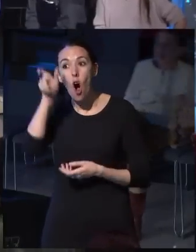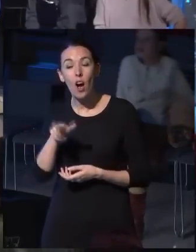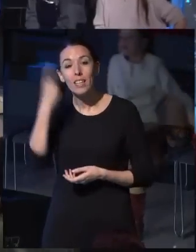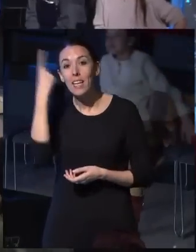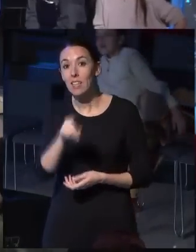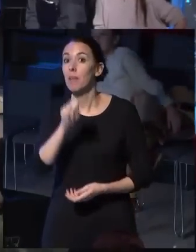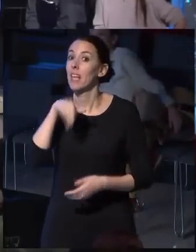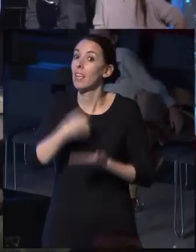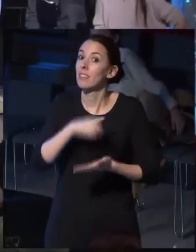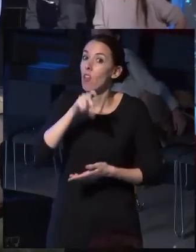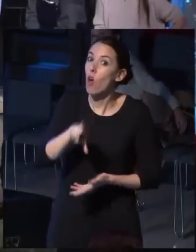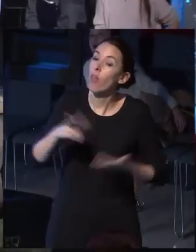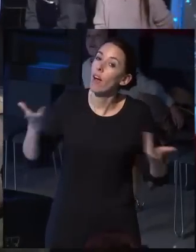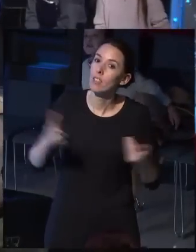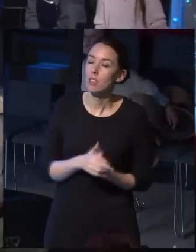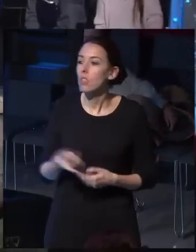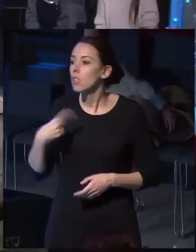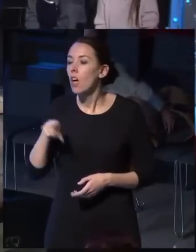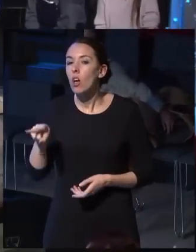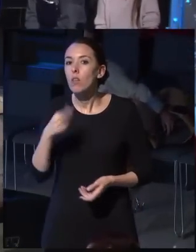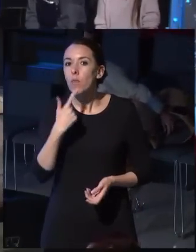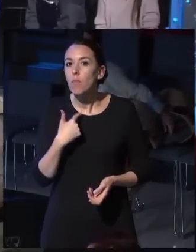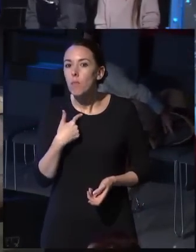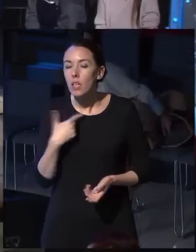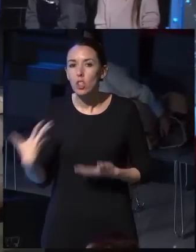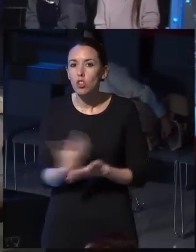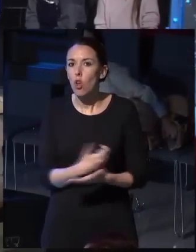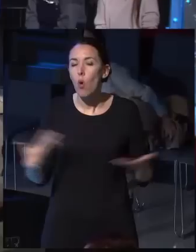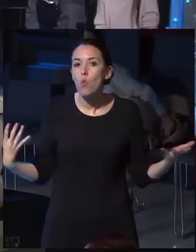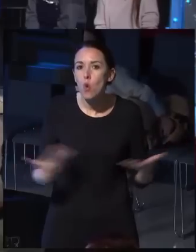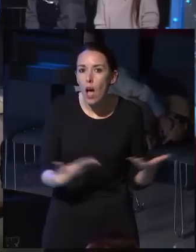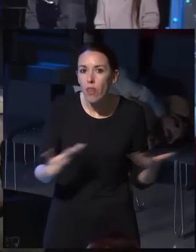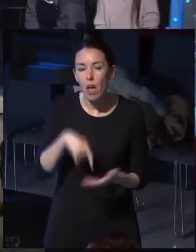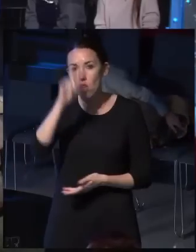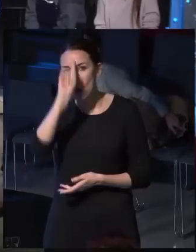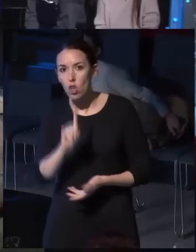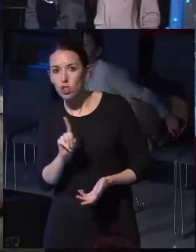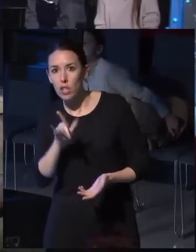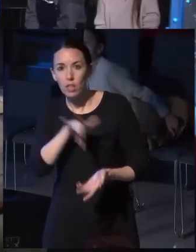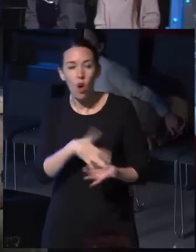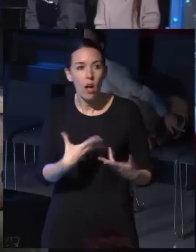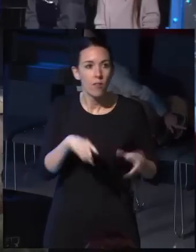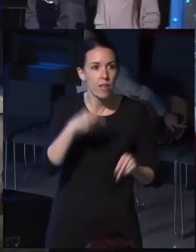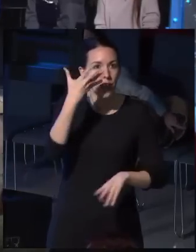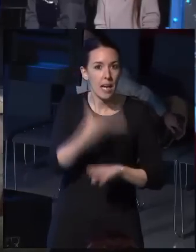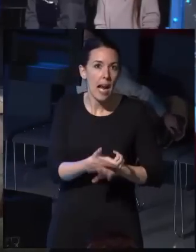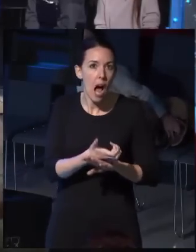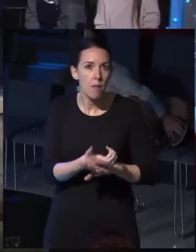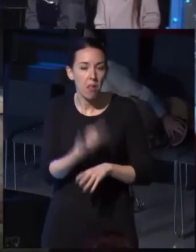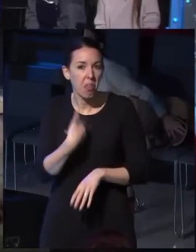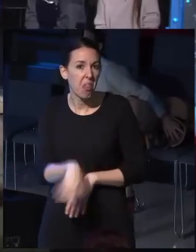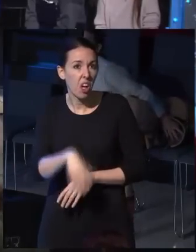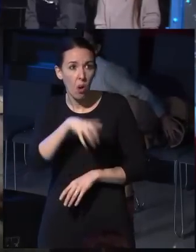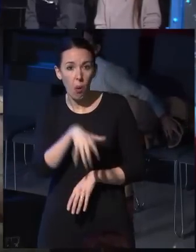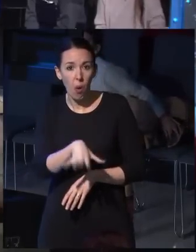tiros. En vuestro caso, ¿cómo fue? No sé cuántos, me dijiste que todo tuvo mucha urgencia, pero no sé si uno termina y graba y dice, mira, yo no me he enterado